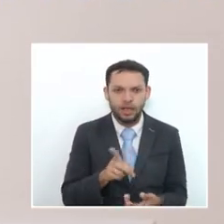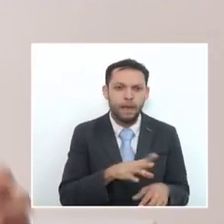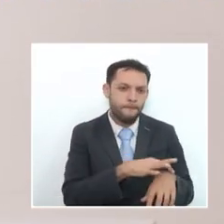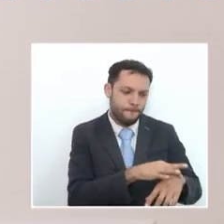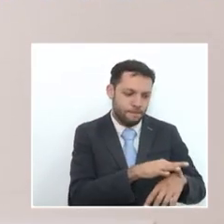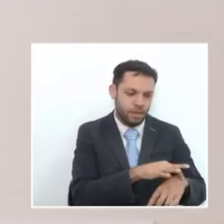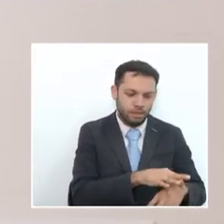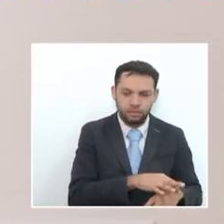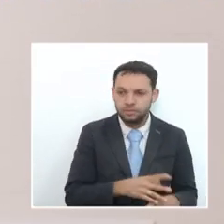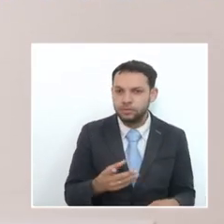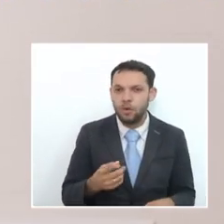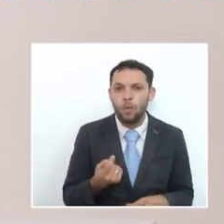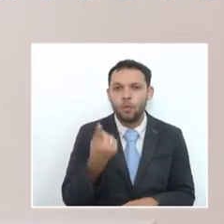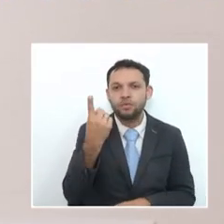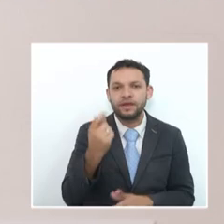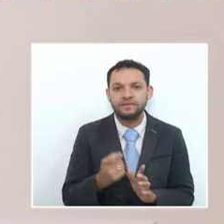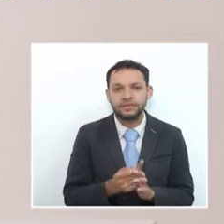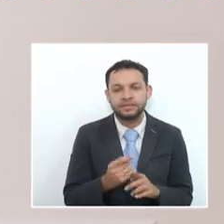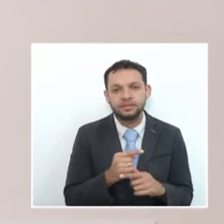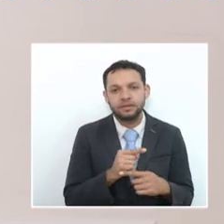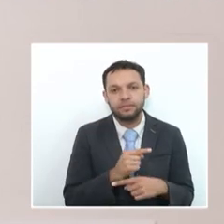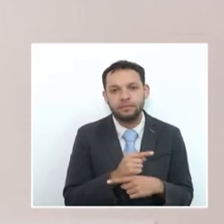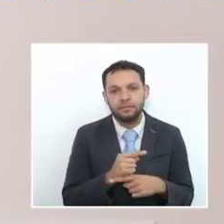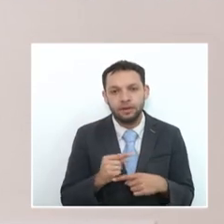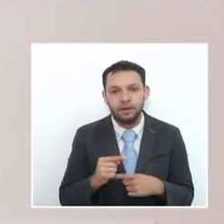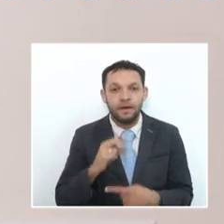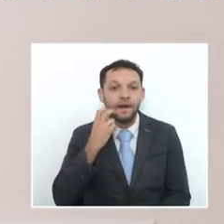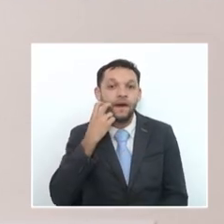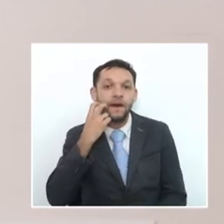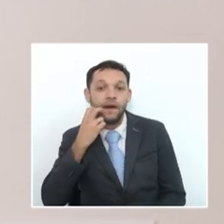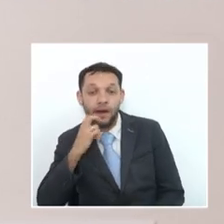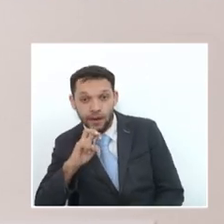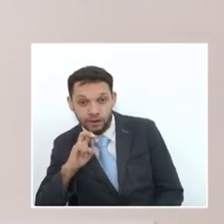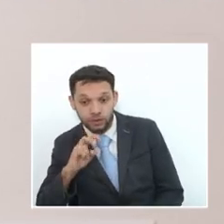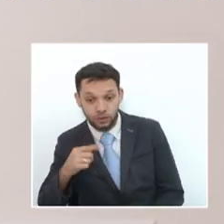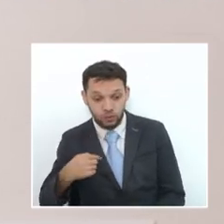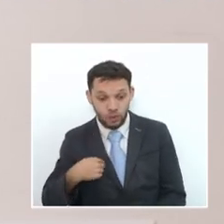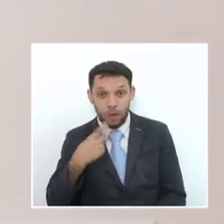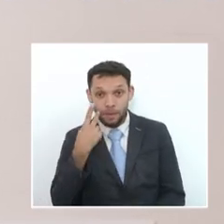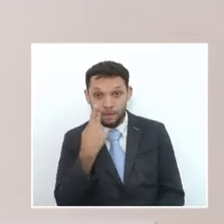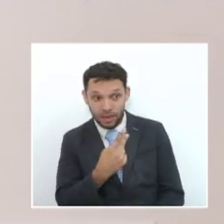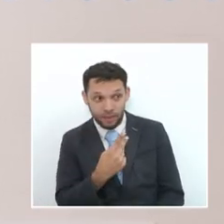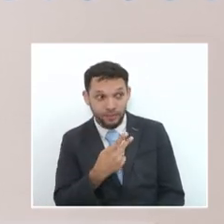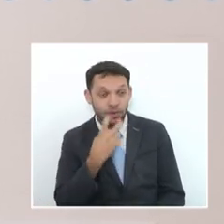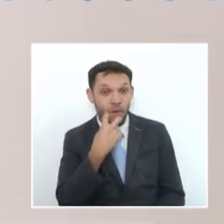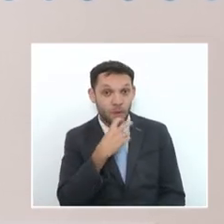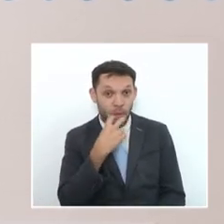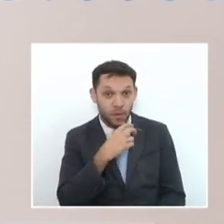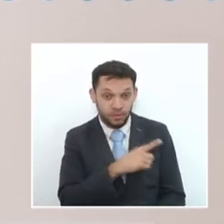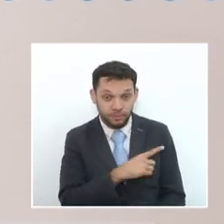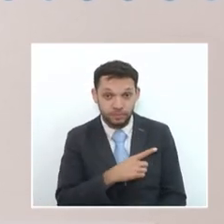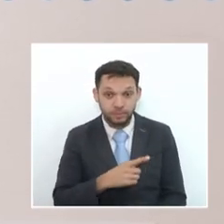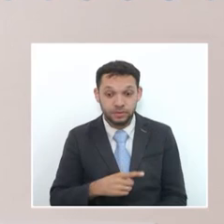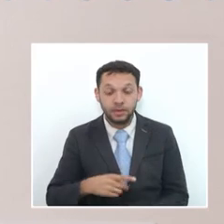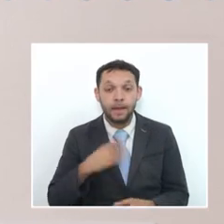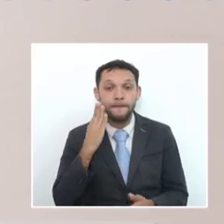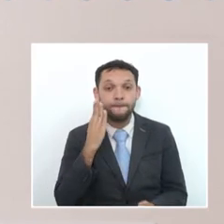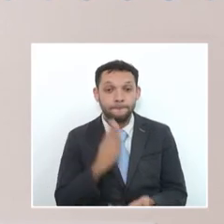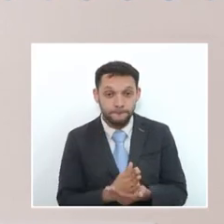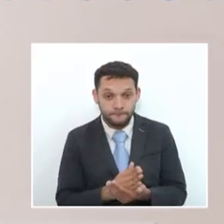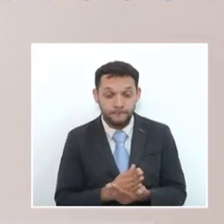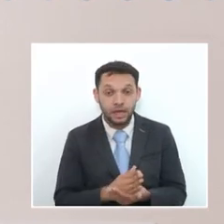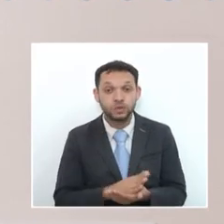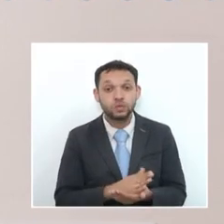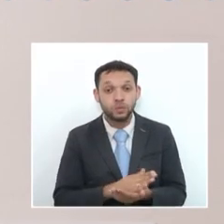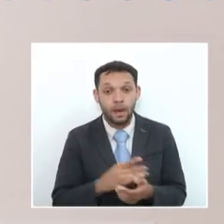dicen, yo como carne una vez a la semana, pero yo los he visto cuando comen carne. Y no se la comen con papa, arroz, yuca y arepa y